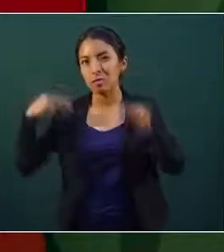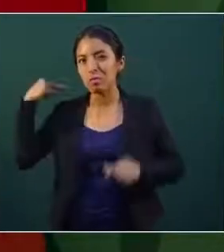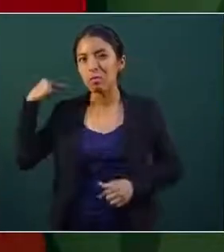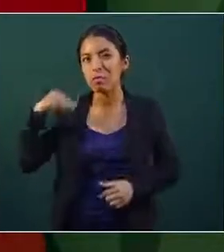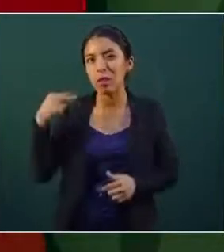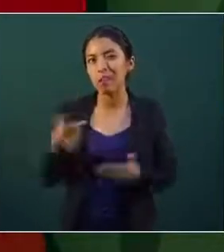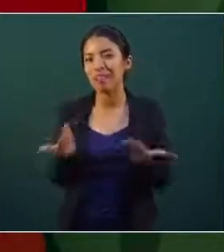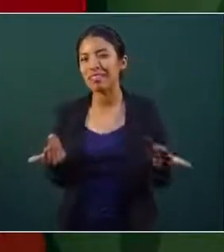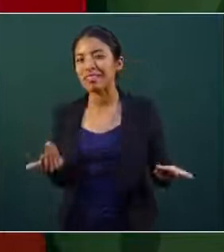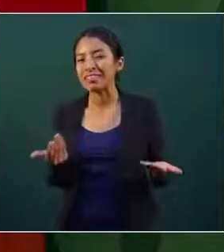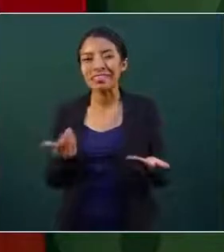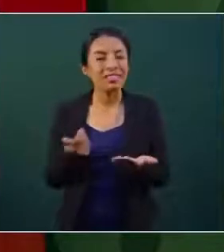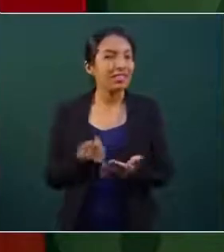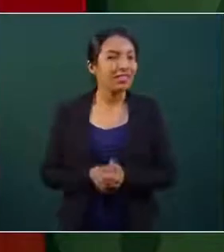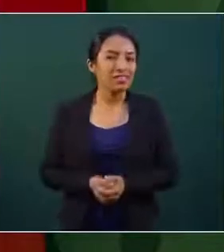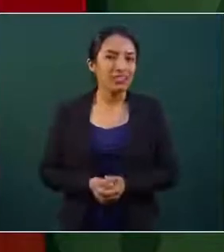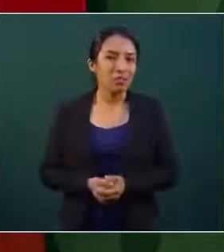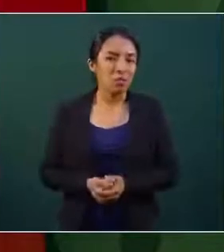fueron todavía